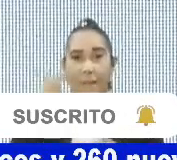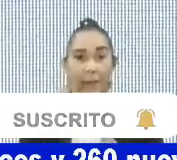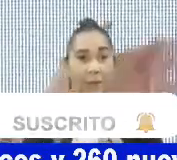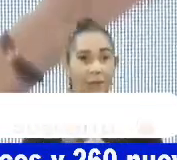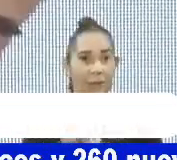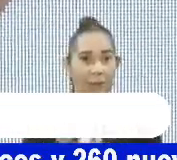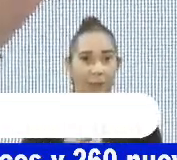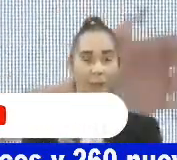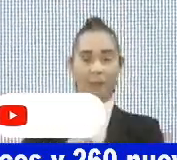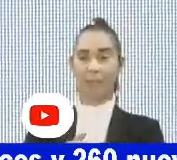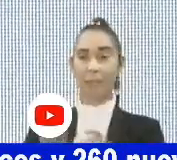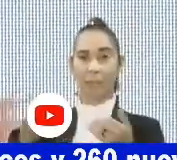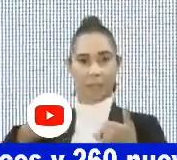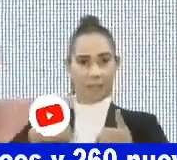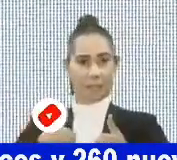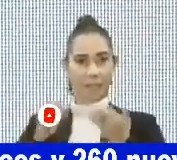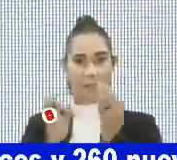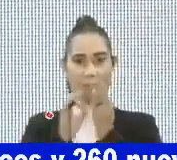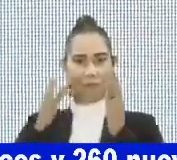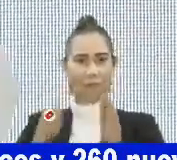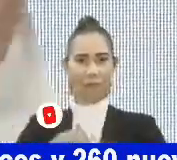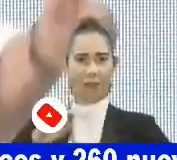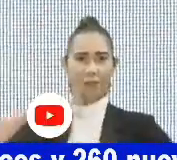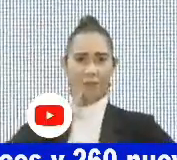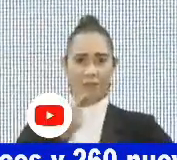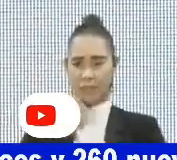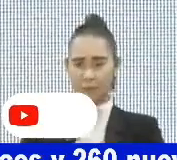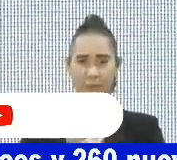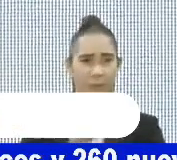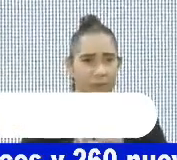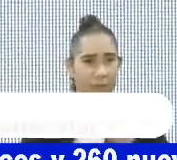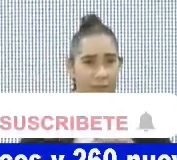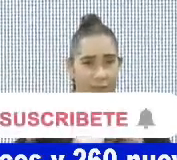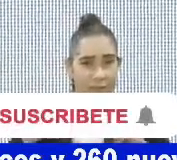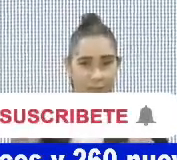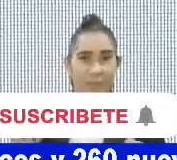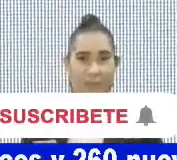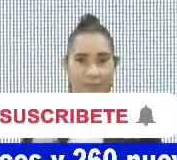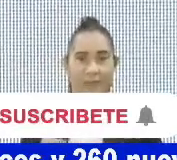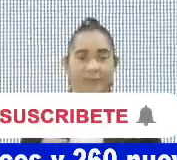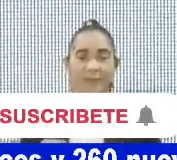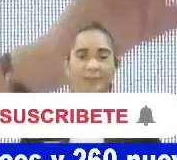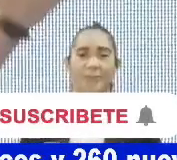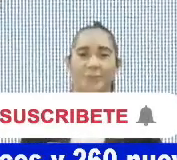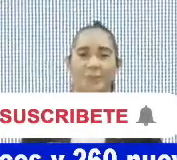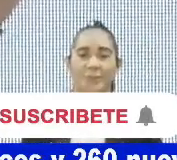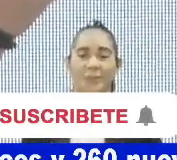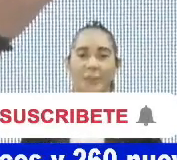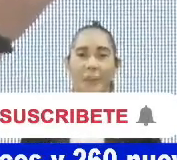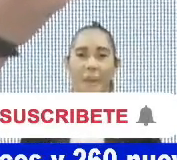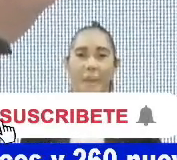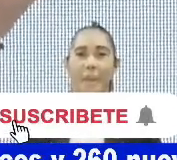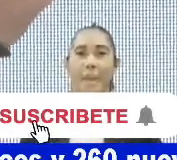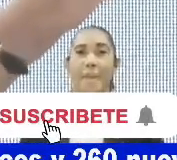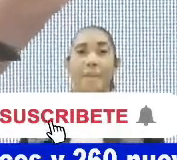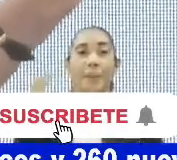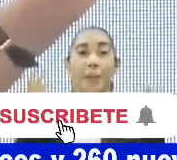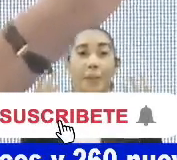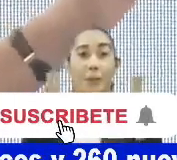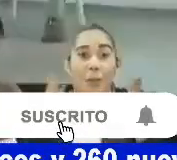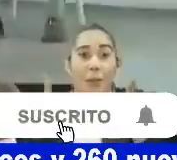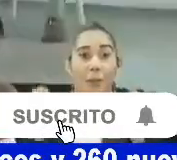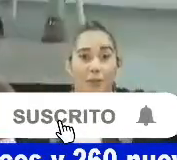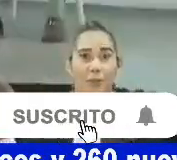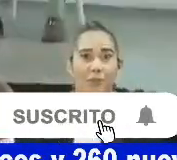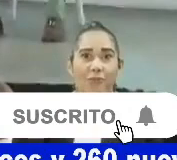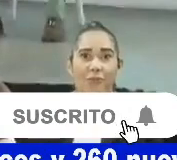que contamos con funcionarios de lujo que hacen que se cumplen. Así que un aplauso